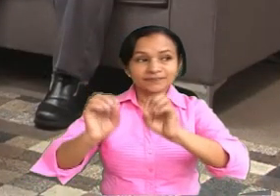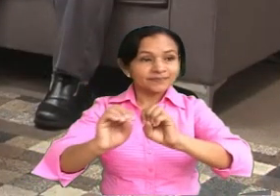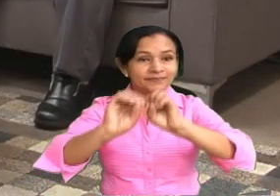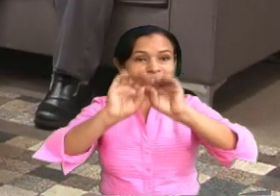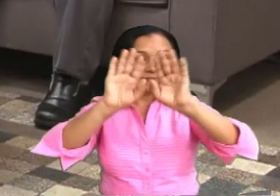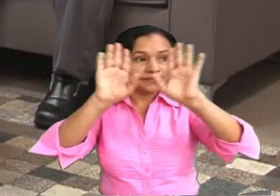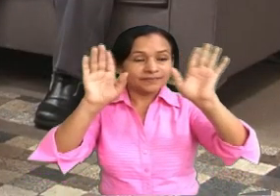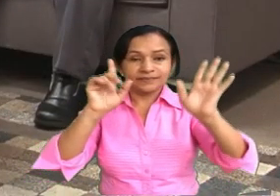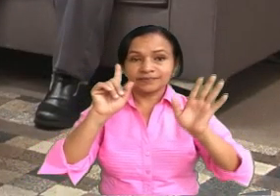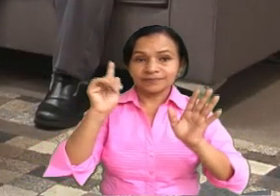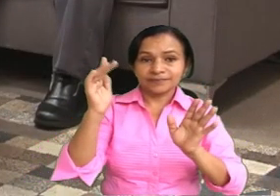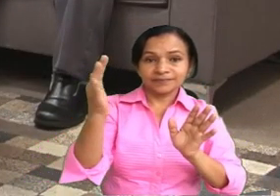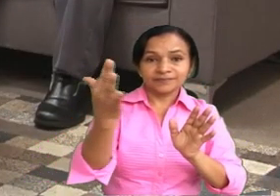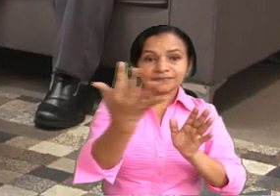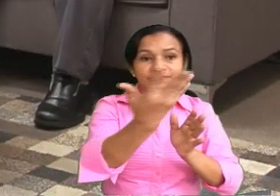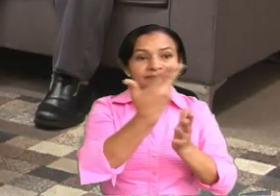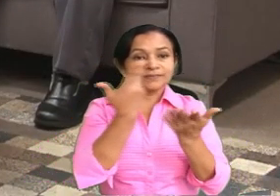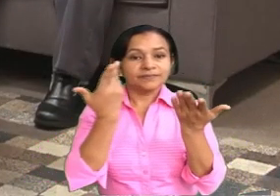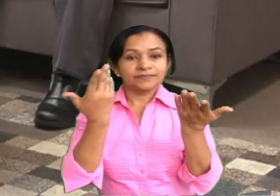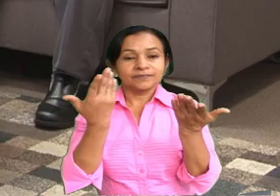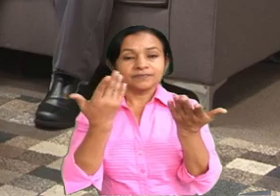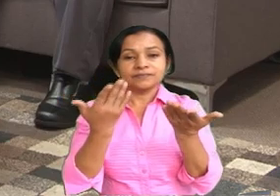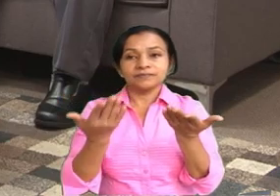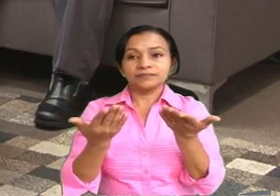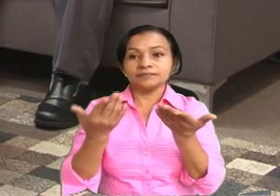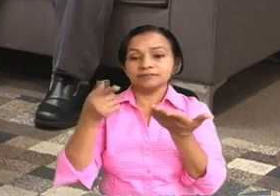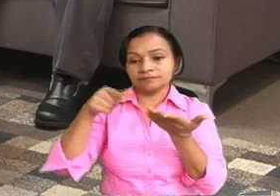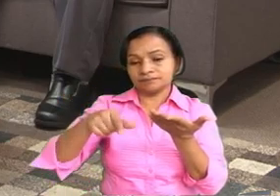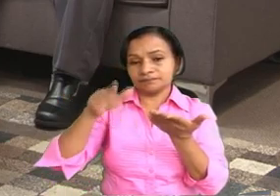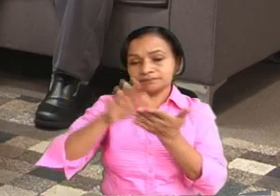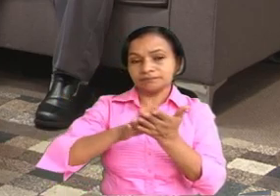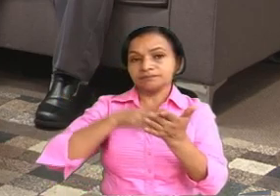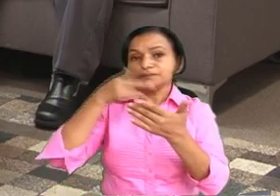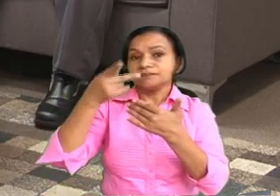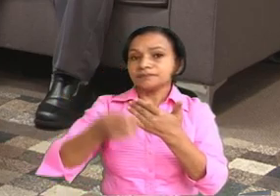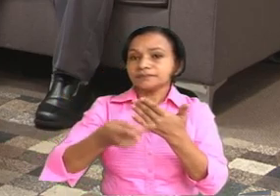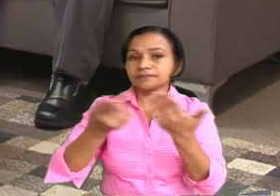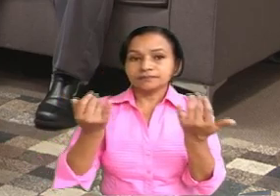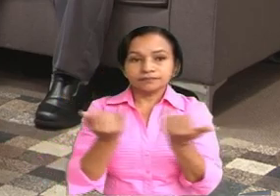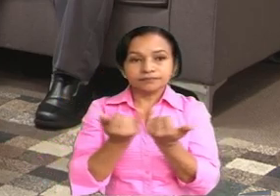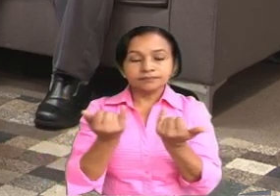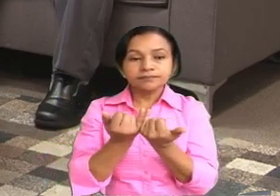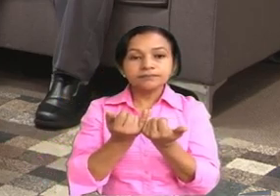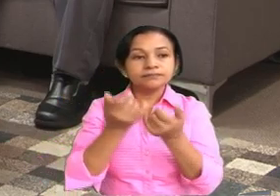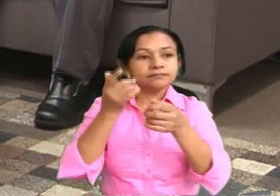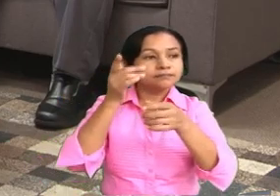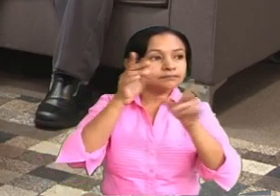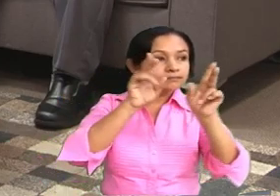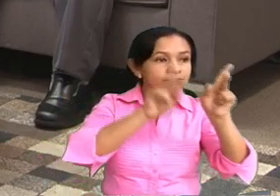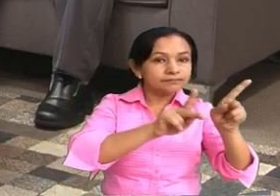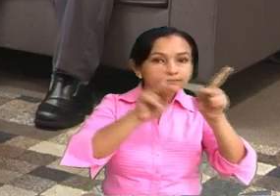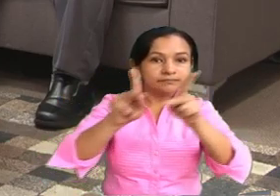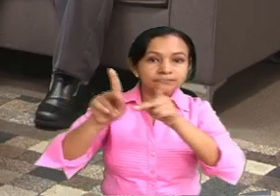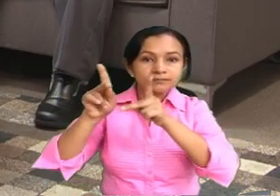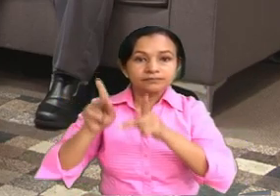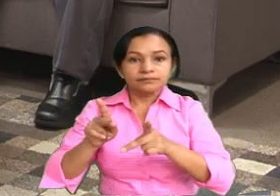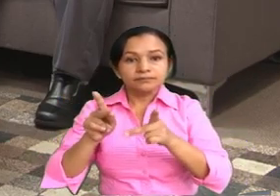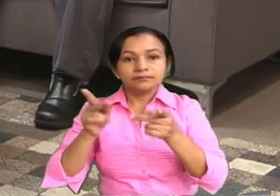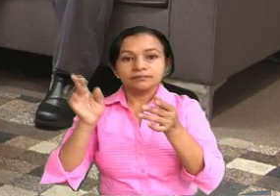tu persona como presentador de este programa, lo mismo que a los camarógrafos, la